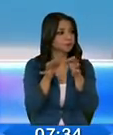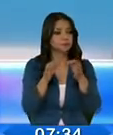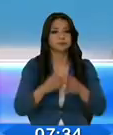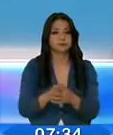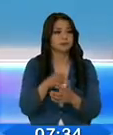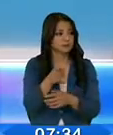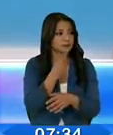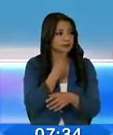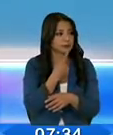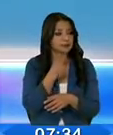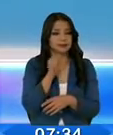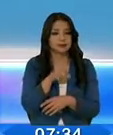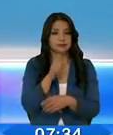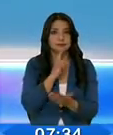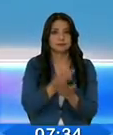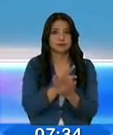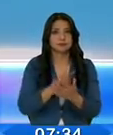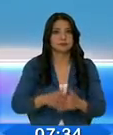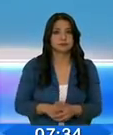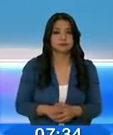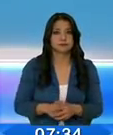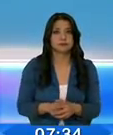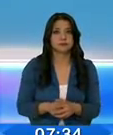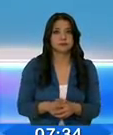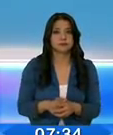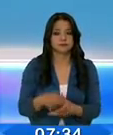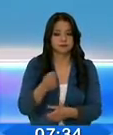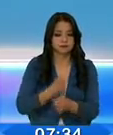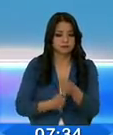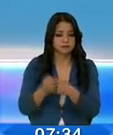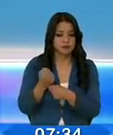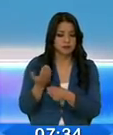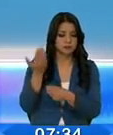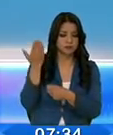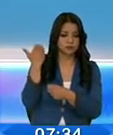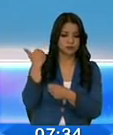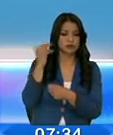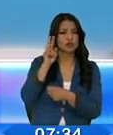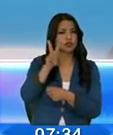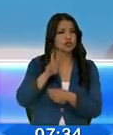Como usted bien menciona, efectivamente, en el año de